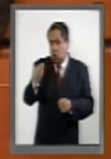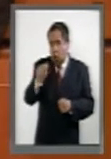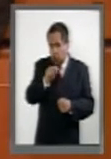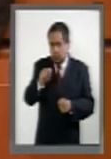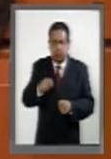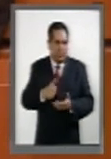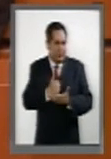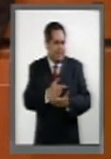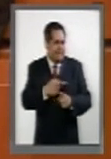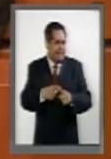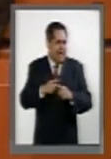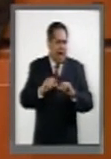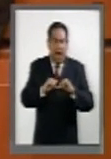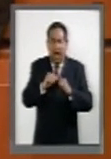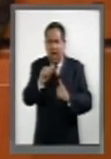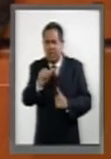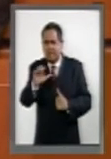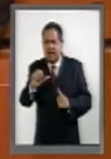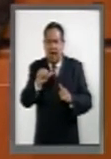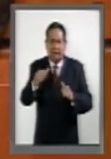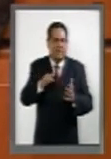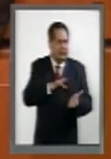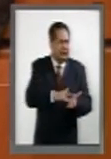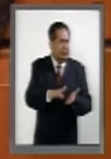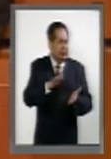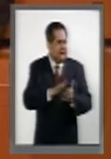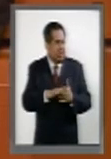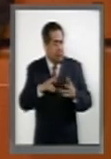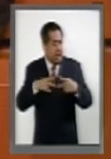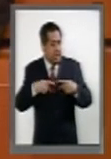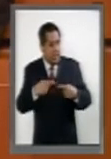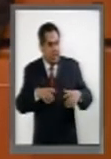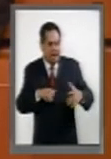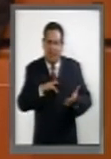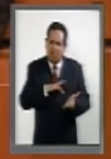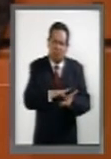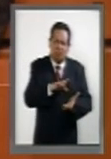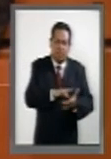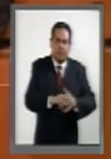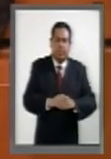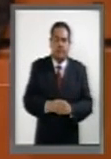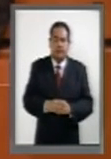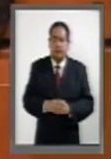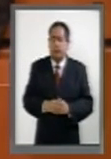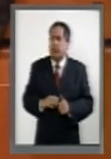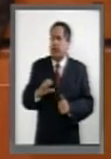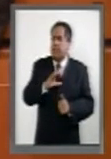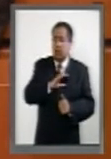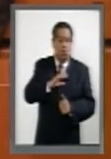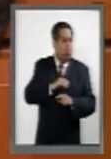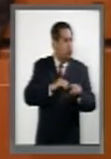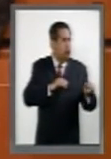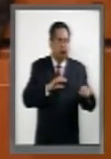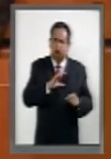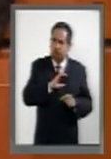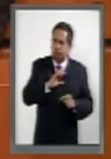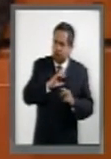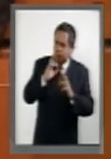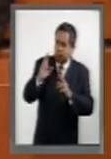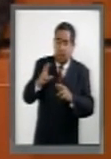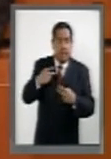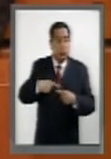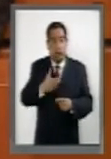asociaciones civiles de apoyo a la población más vulnerable. Querido y respetado por los hombres y mujeres del